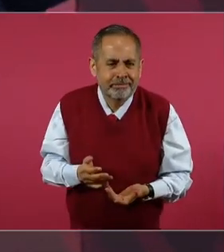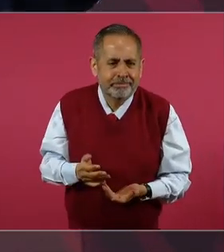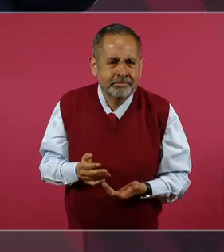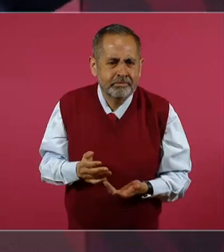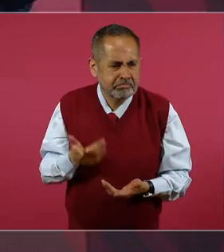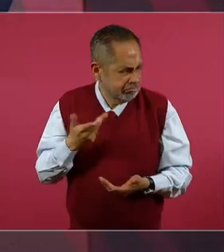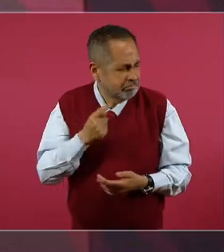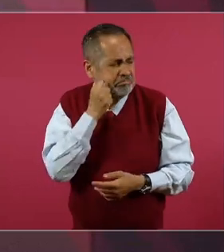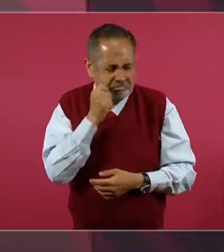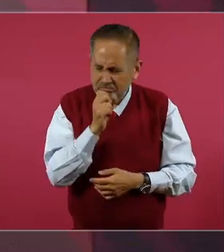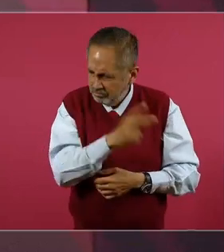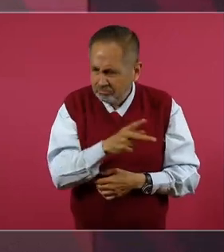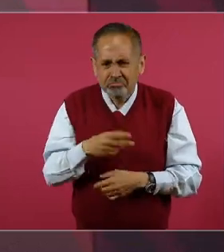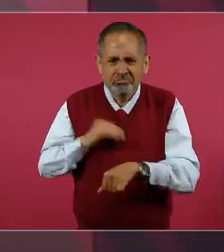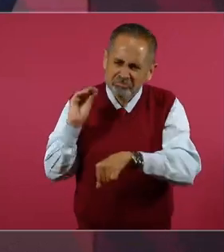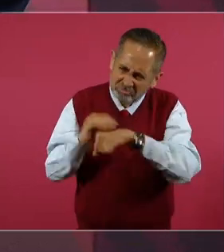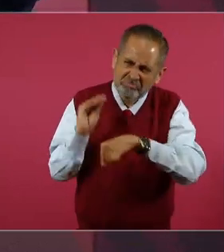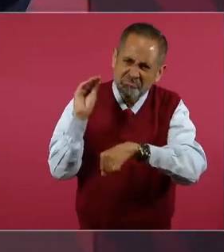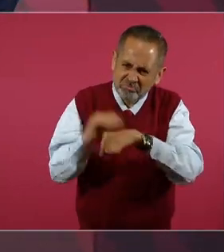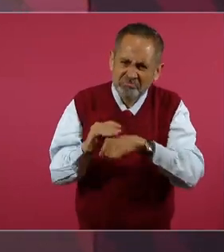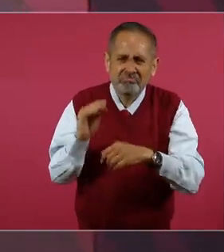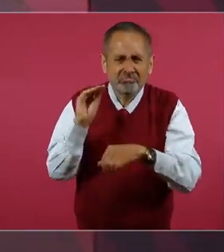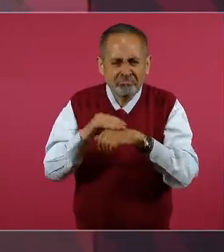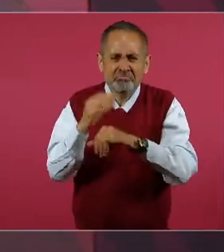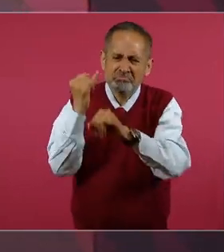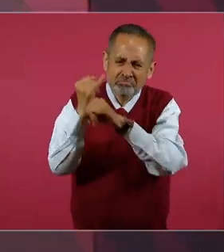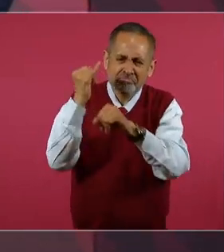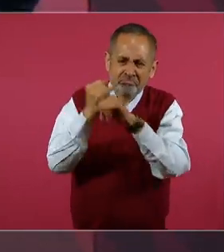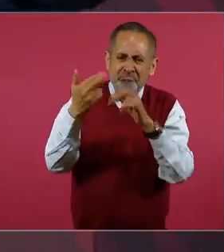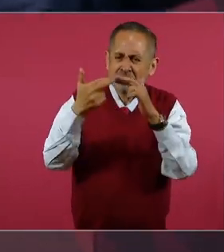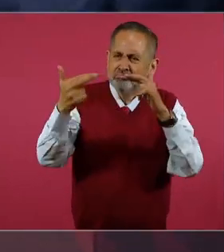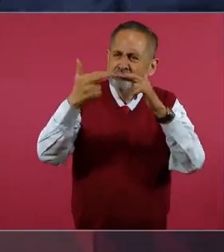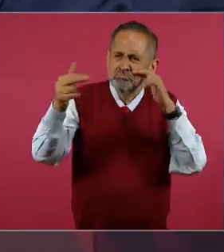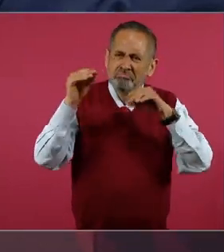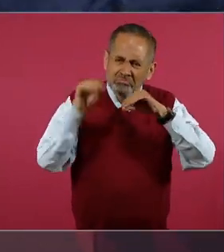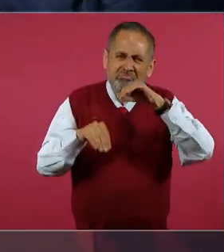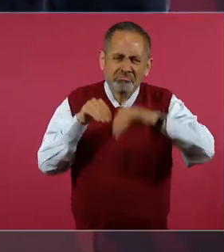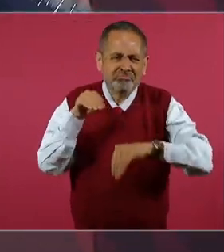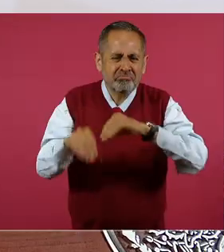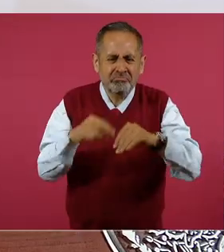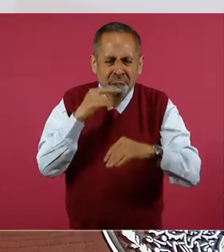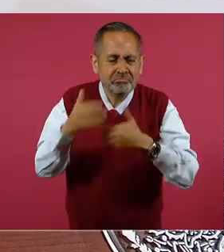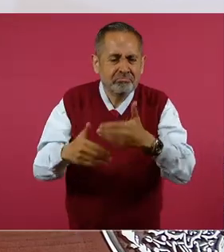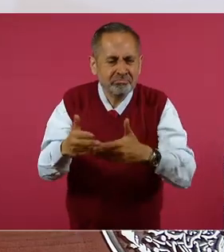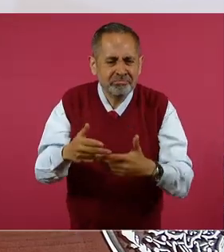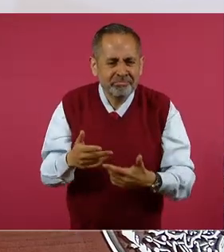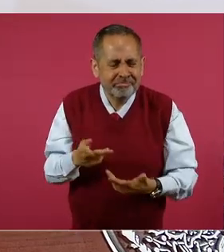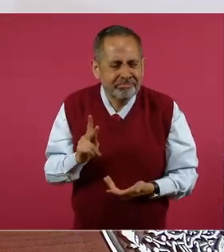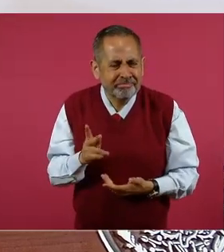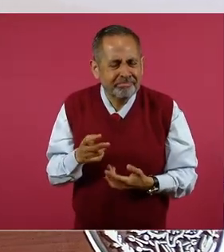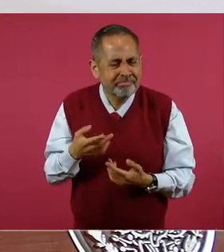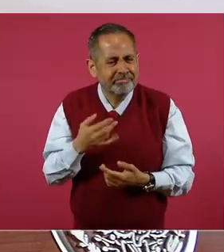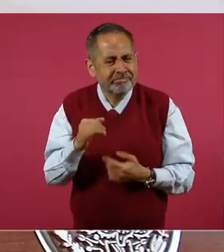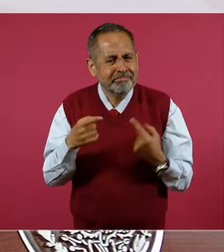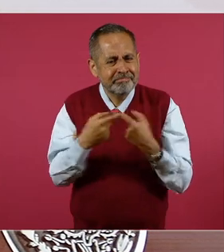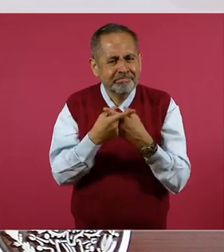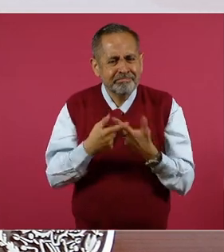estamos, instalando antenas y todo, avanzamos. Pero es totalmente